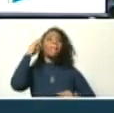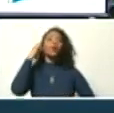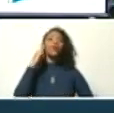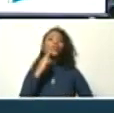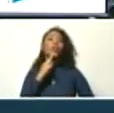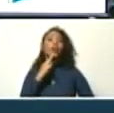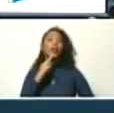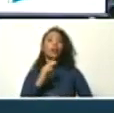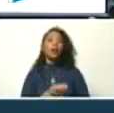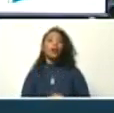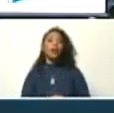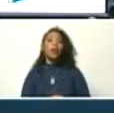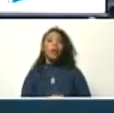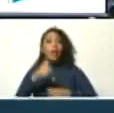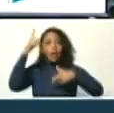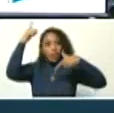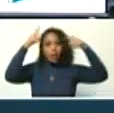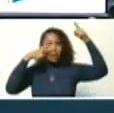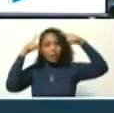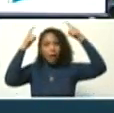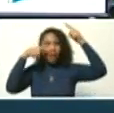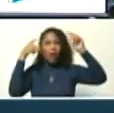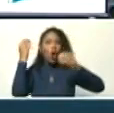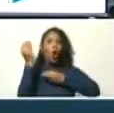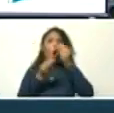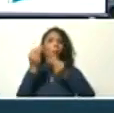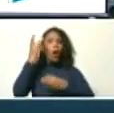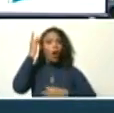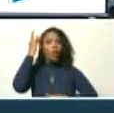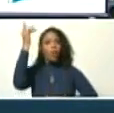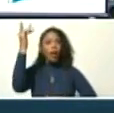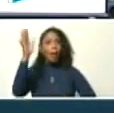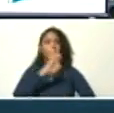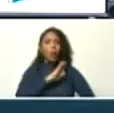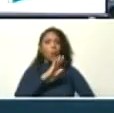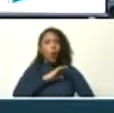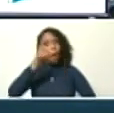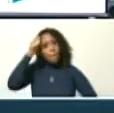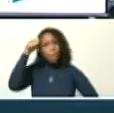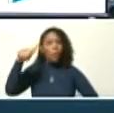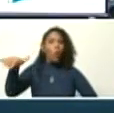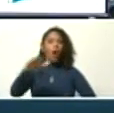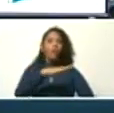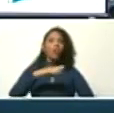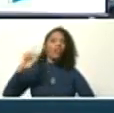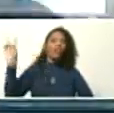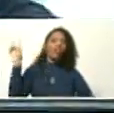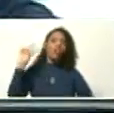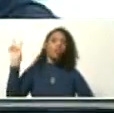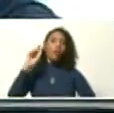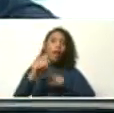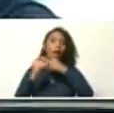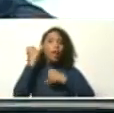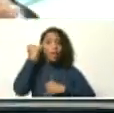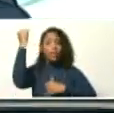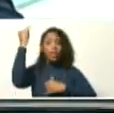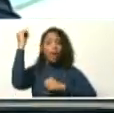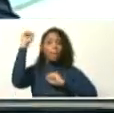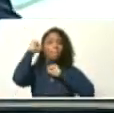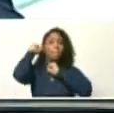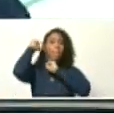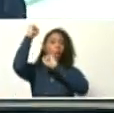bolivariana y del chavismo como ideología propia del pueblo venezolano, creación heroica